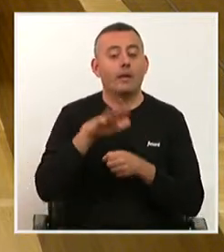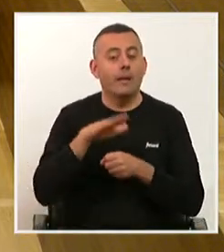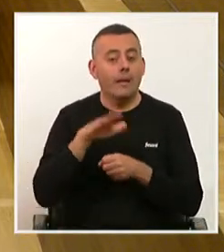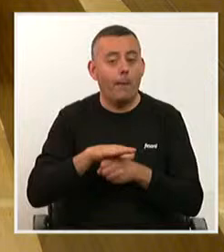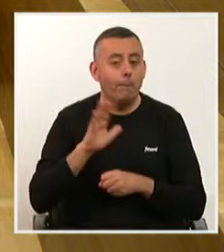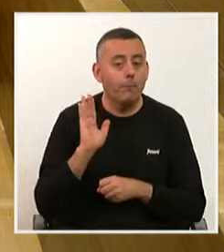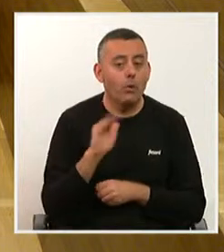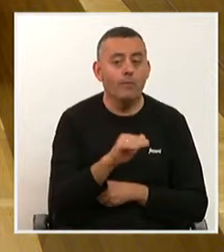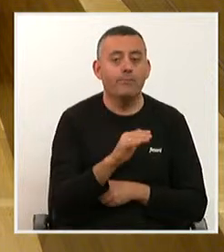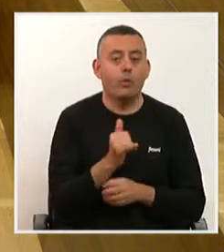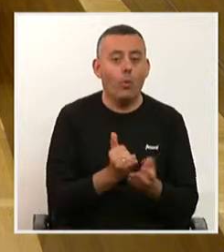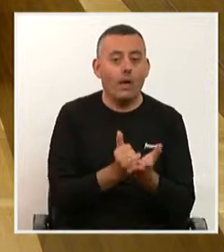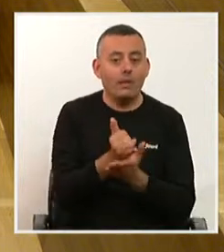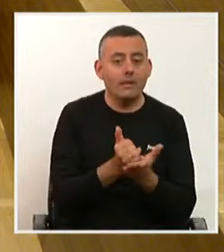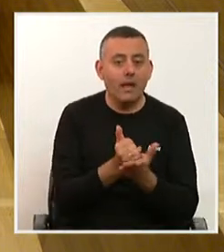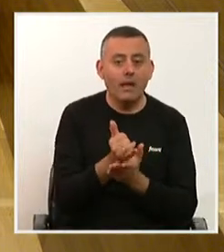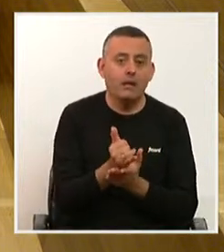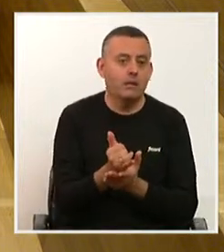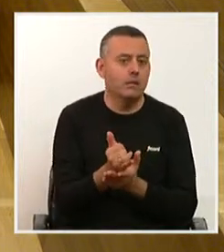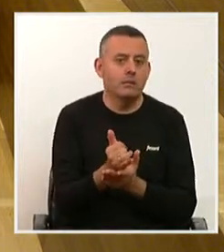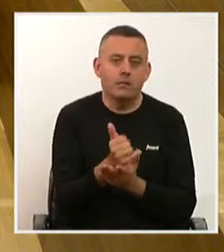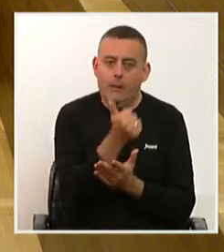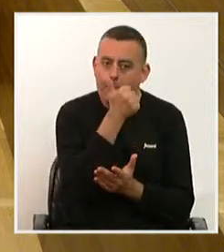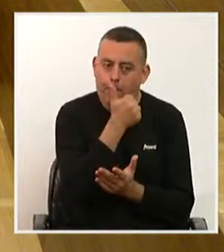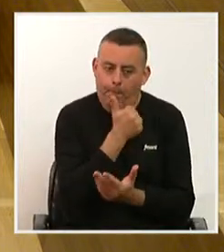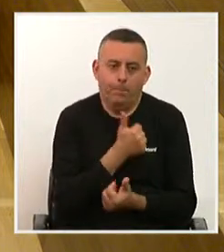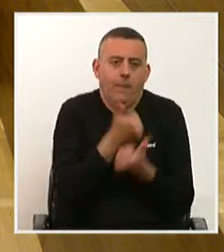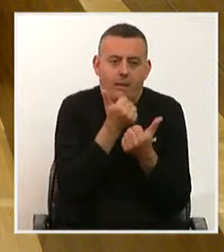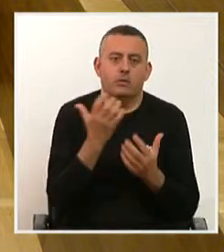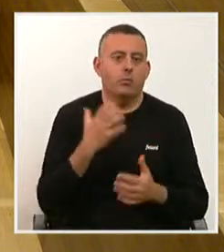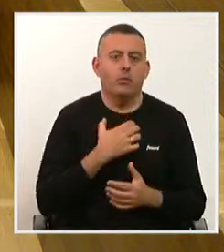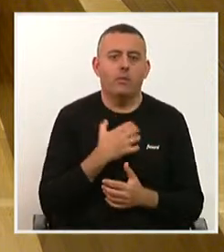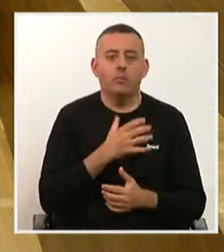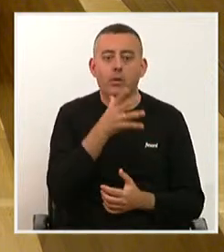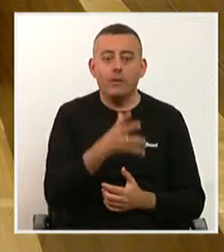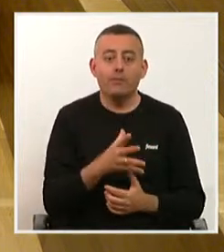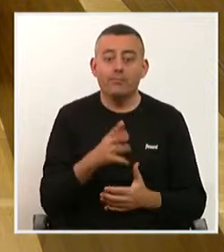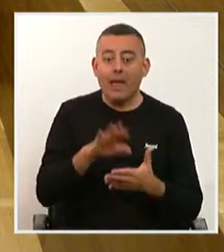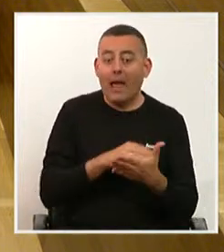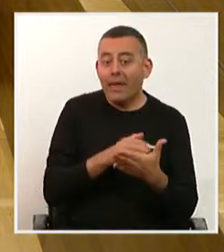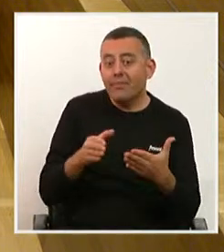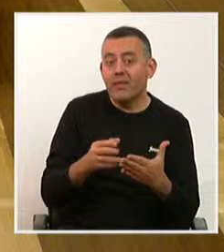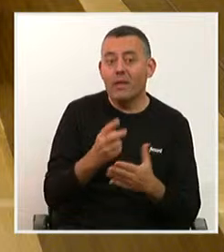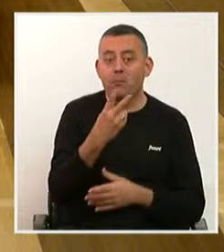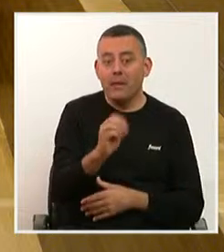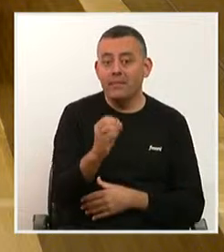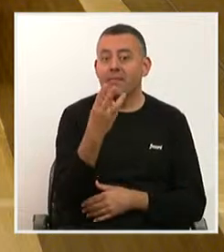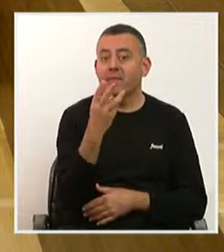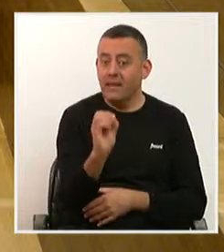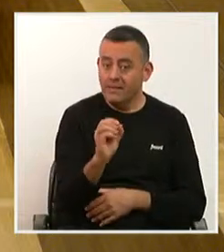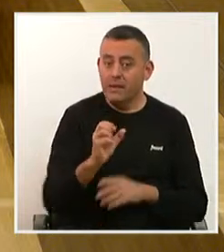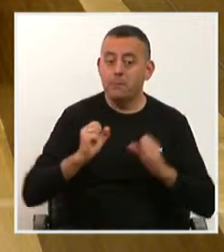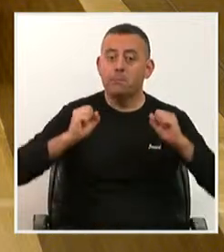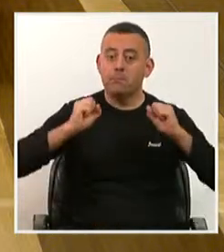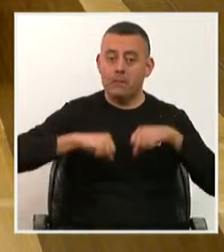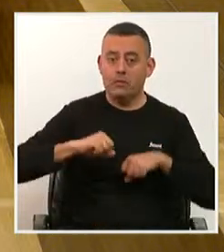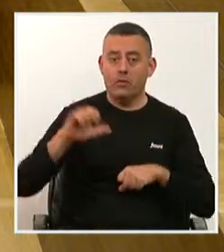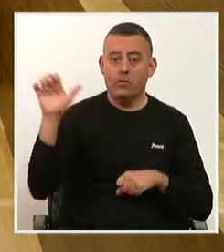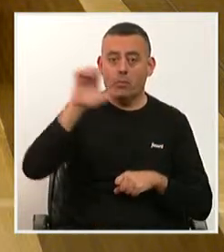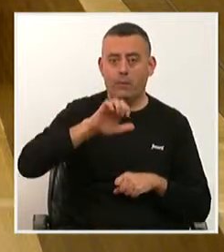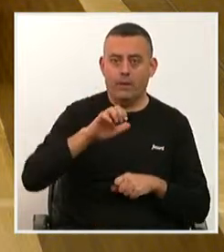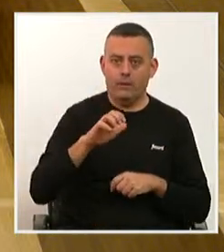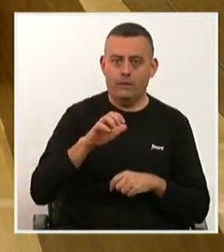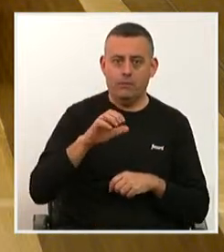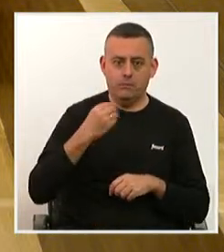y es insostenible por culpa de las políticas de la agenda 2030 del pacto europeo apoyadas por la Unión Europea por el